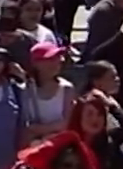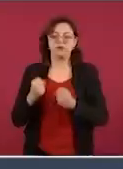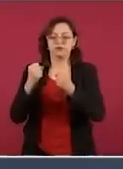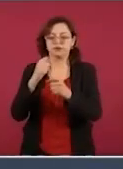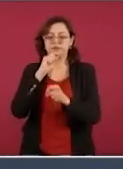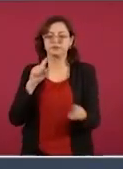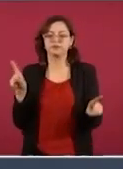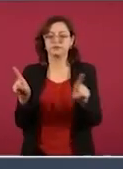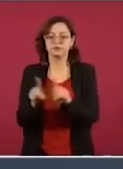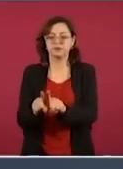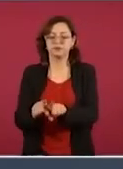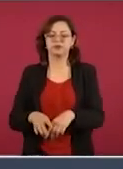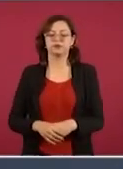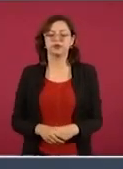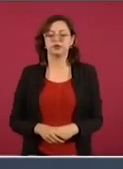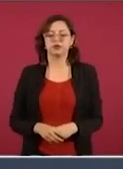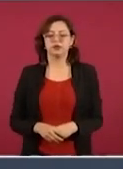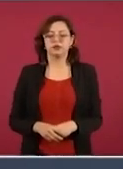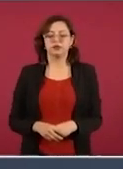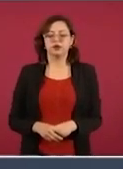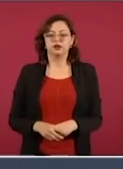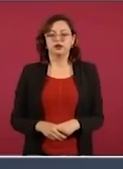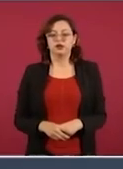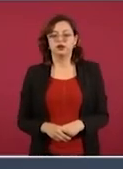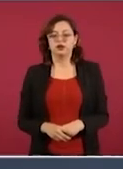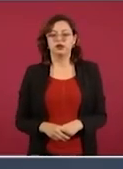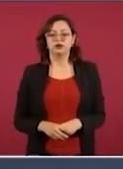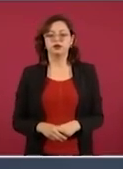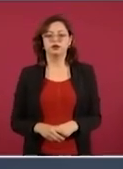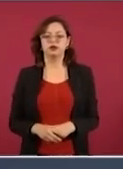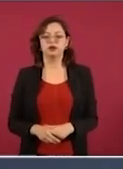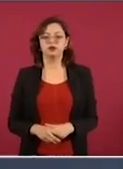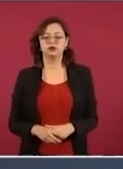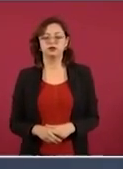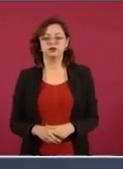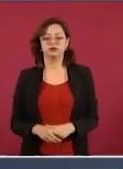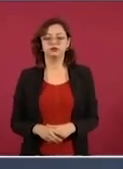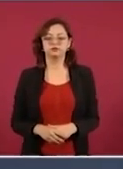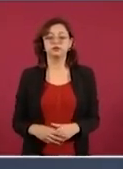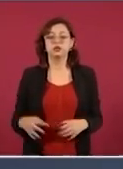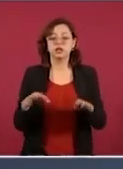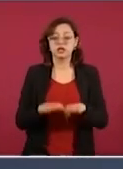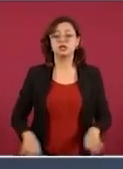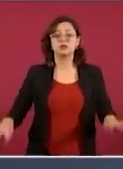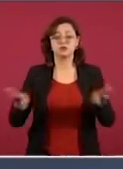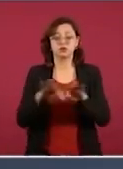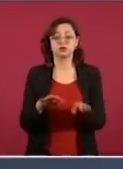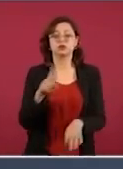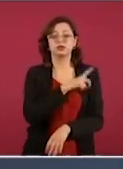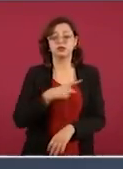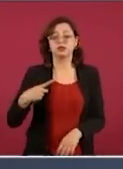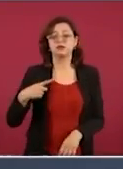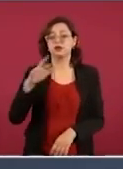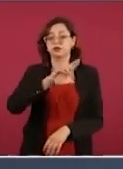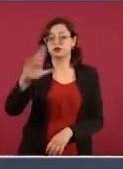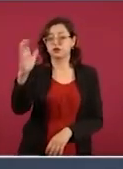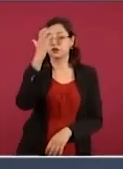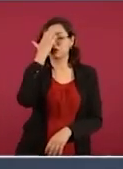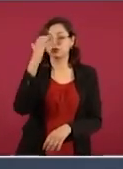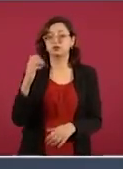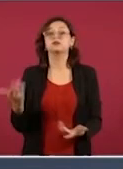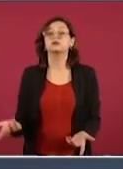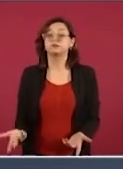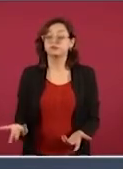comunidades. REVE debe reconocerse que un factor principal, que se